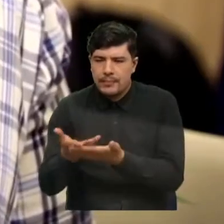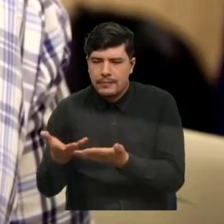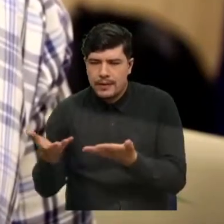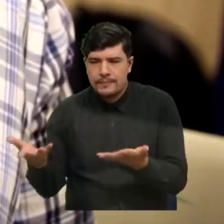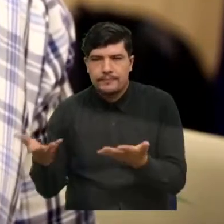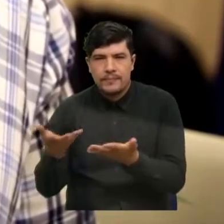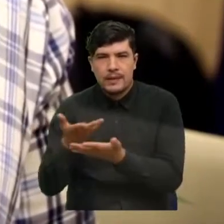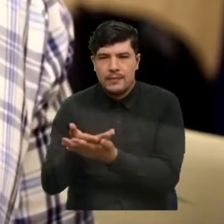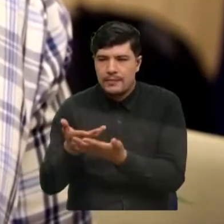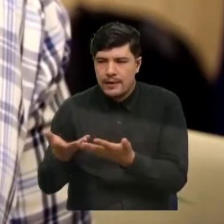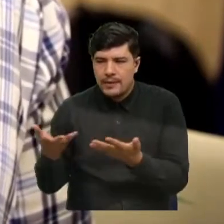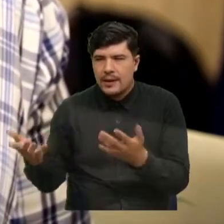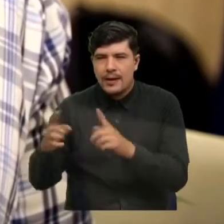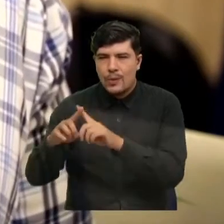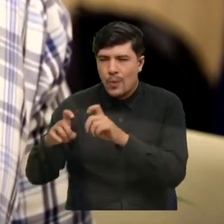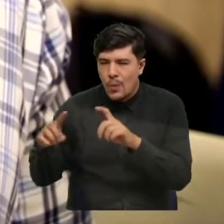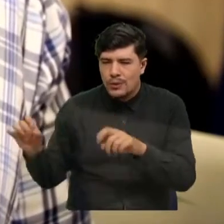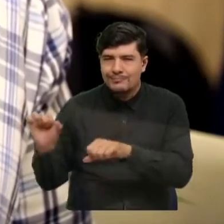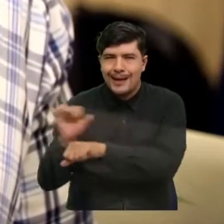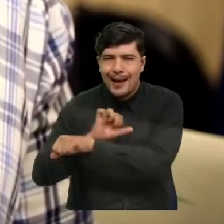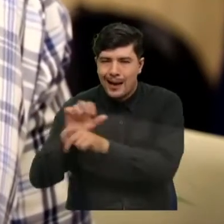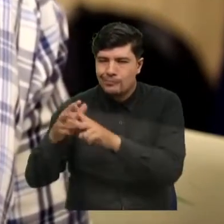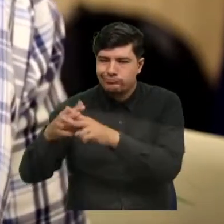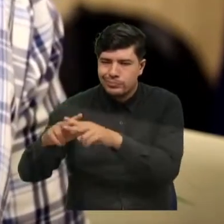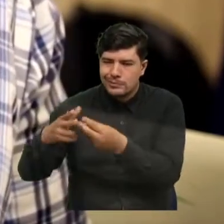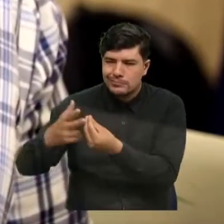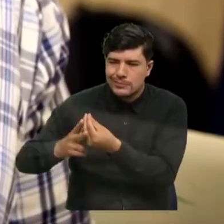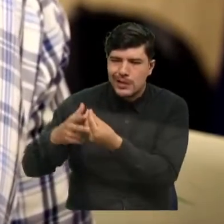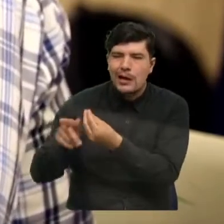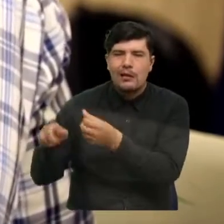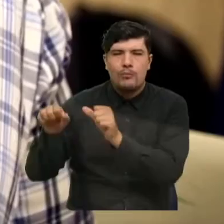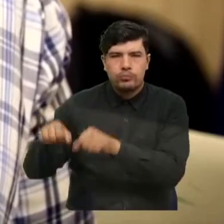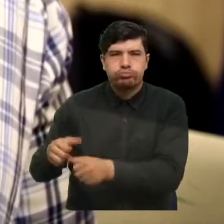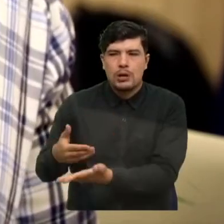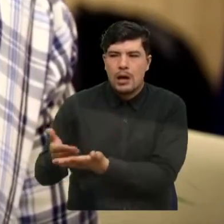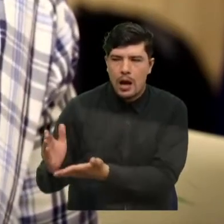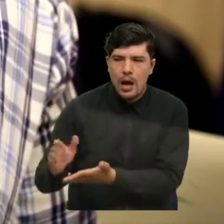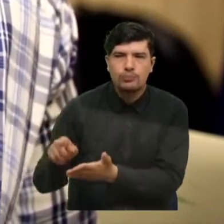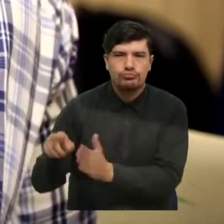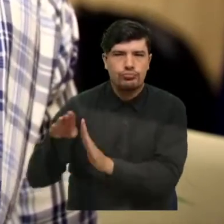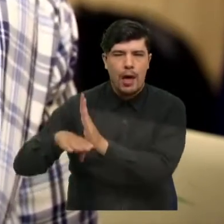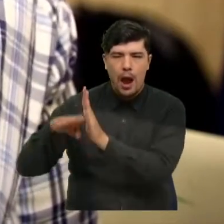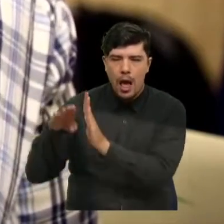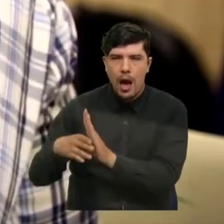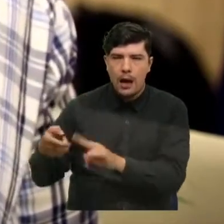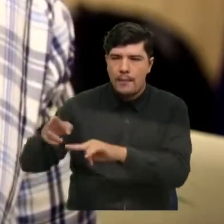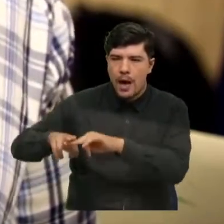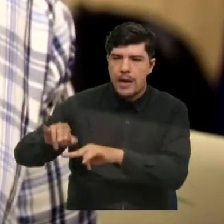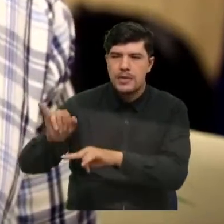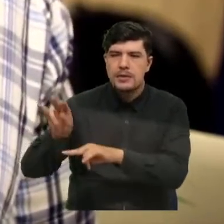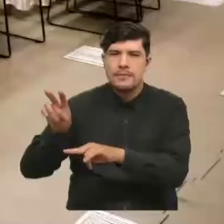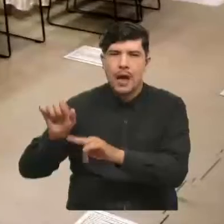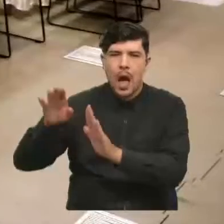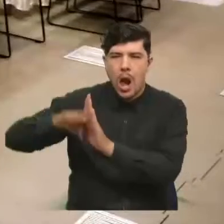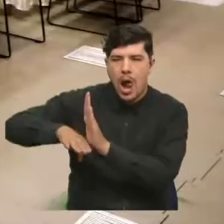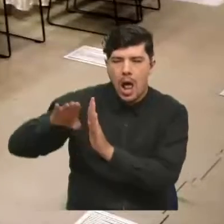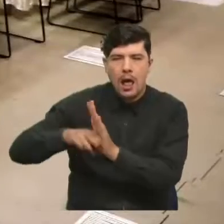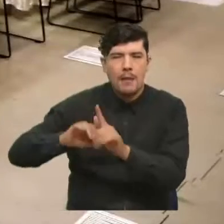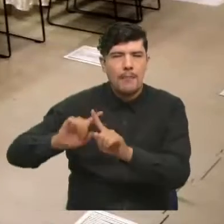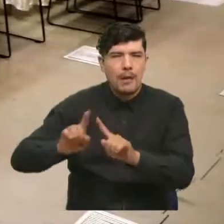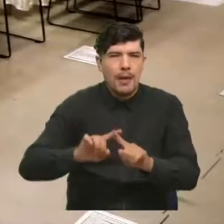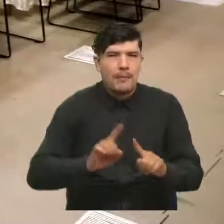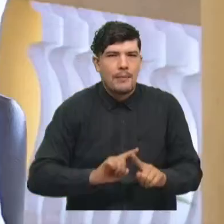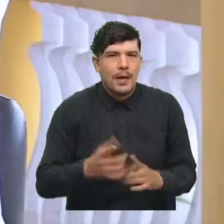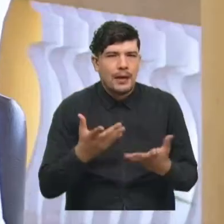también que haya control también a esa piratería que desafortunadamente fue se sienten amenazados un trabajo articulado